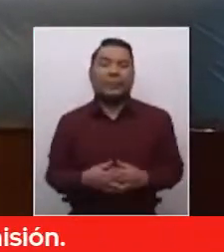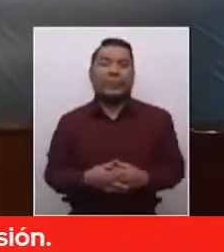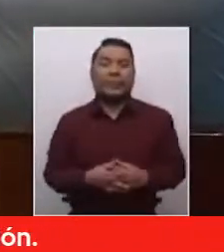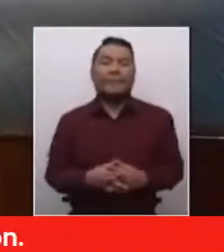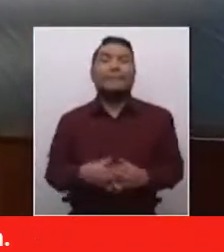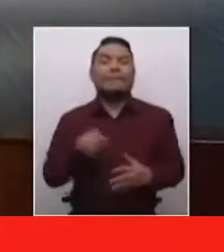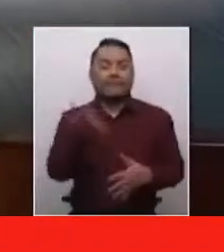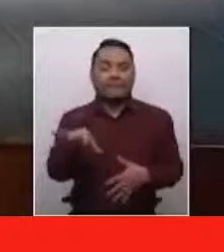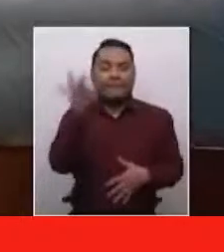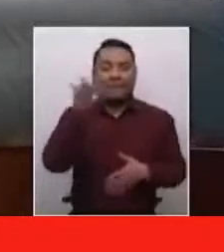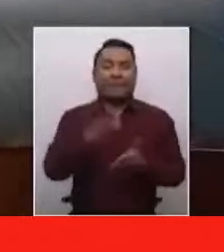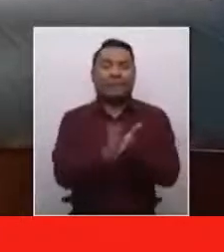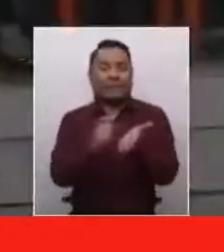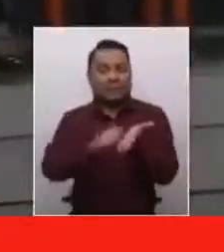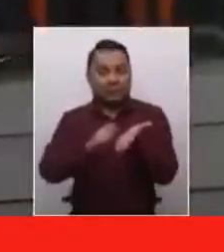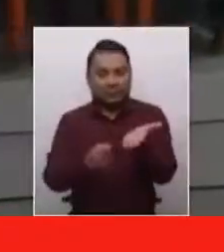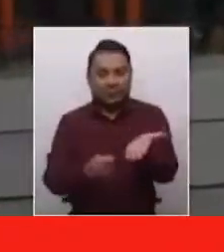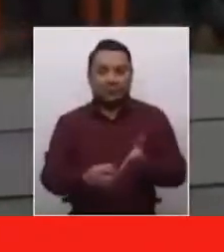y escoja un sobre.